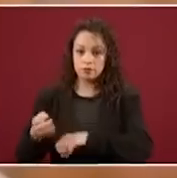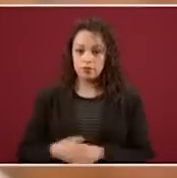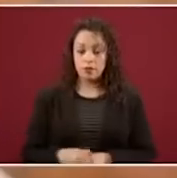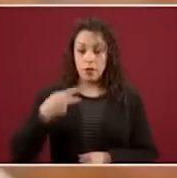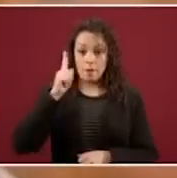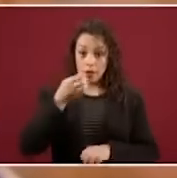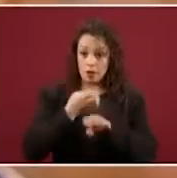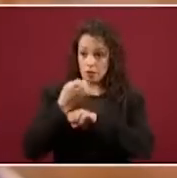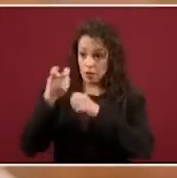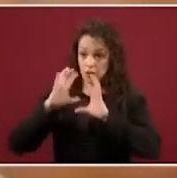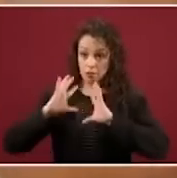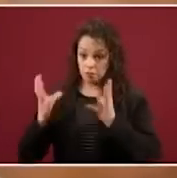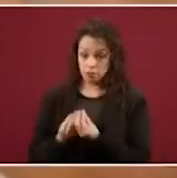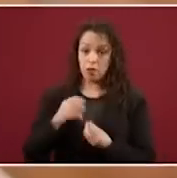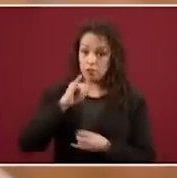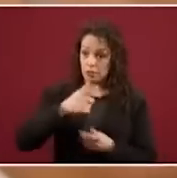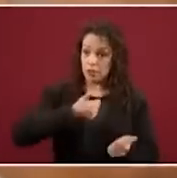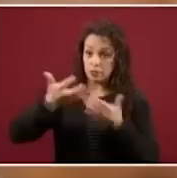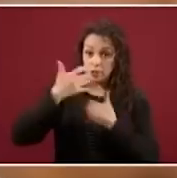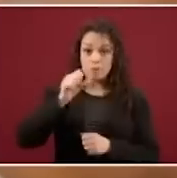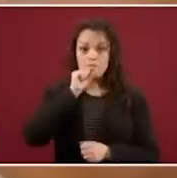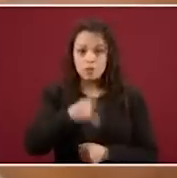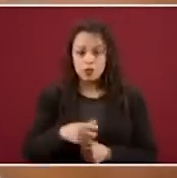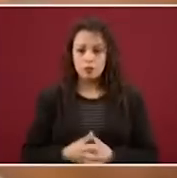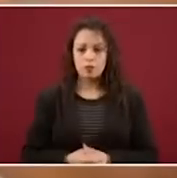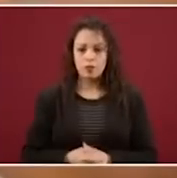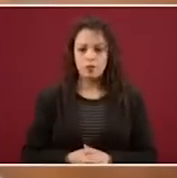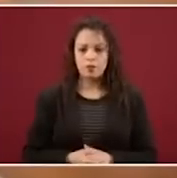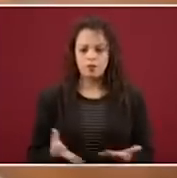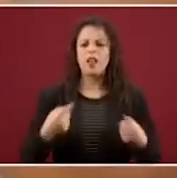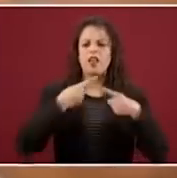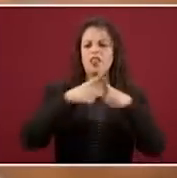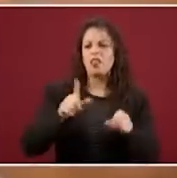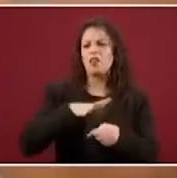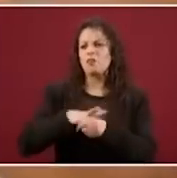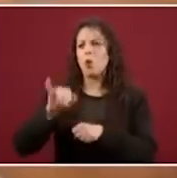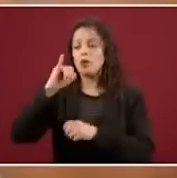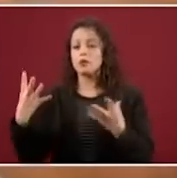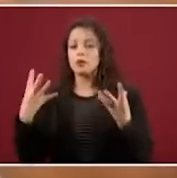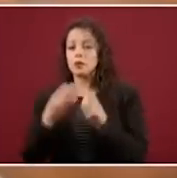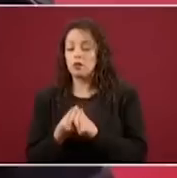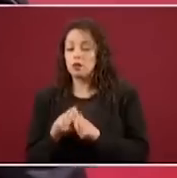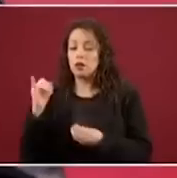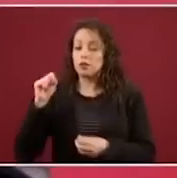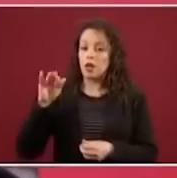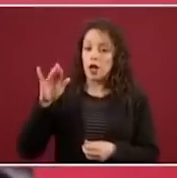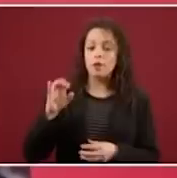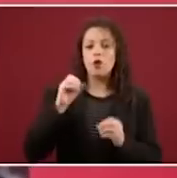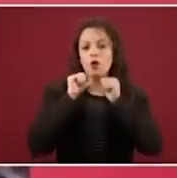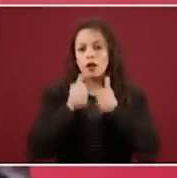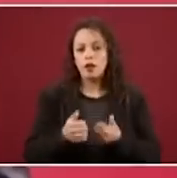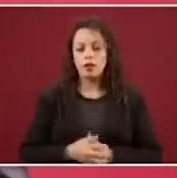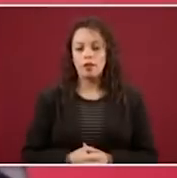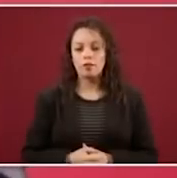integrados? También, también. Entonces, ¿cuál es la diferencia de estar en INSABI, ¿no? ¿Cuál es la ventaja para el ciudadano? La diferencia es de que se